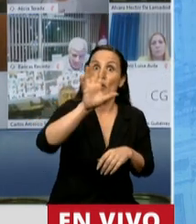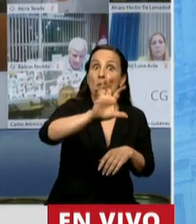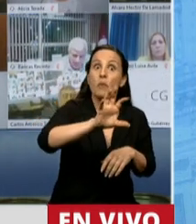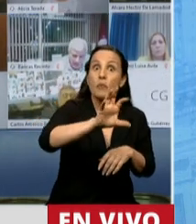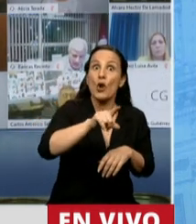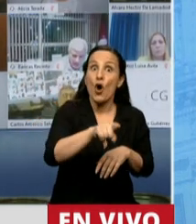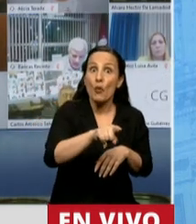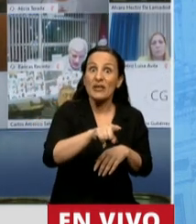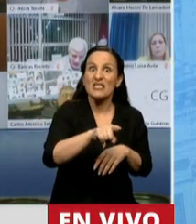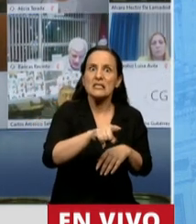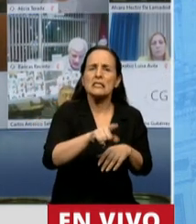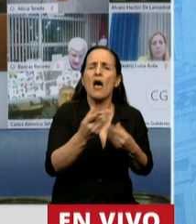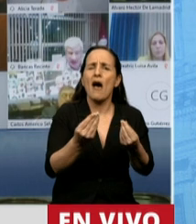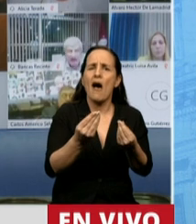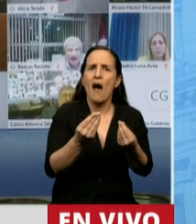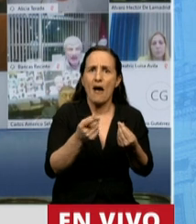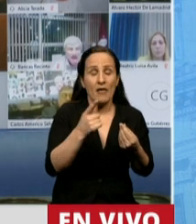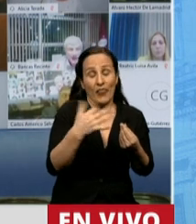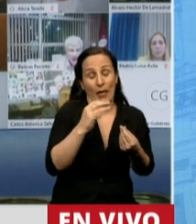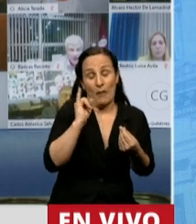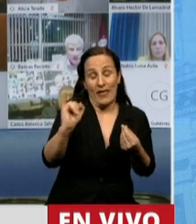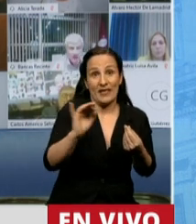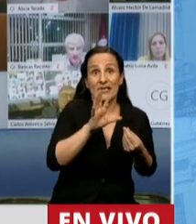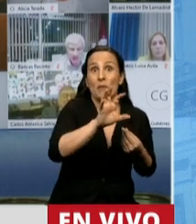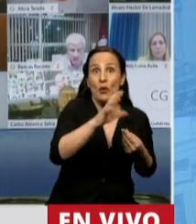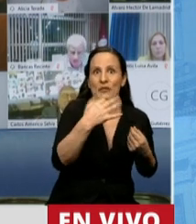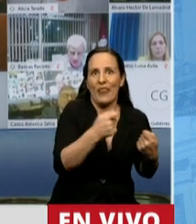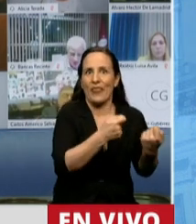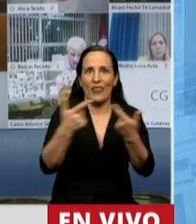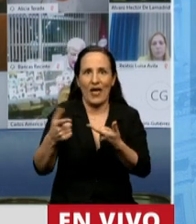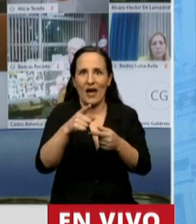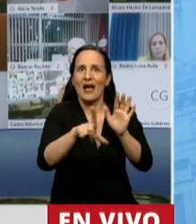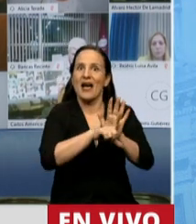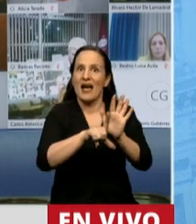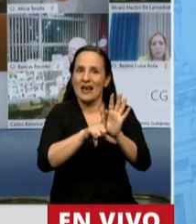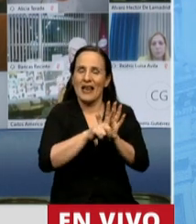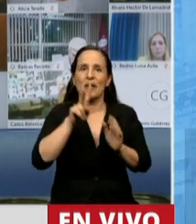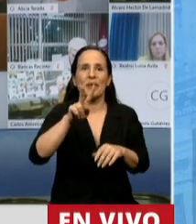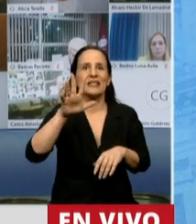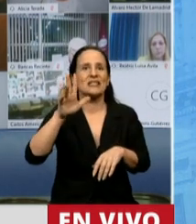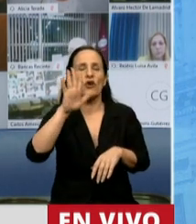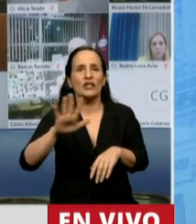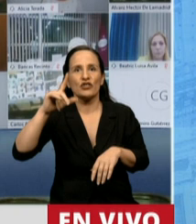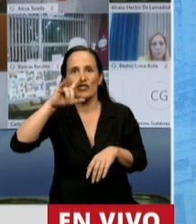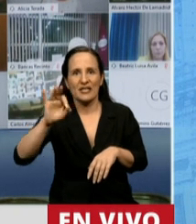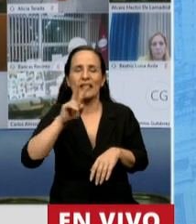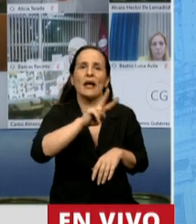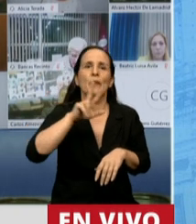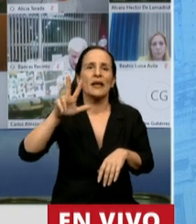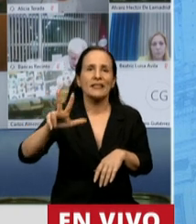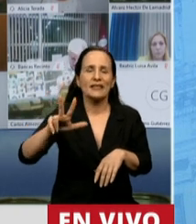cederán en garantía que esto hay que decirlo a través de la ley de la 25570 y la